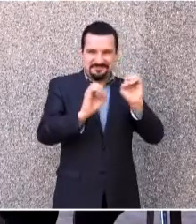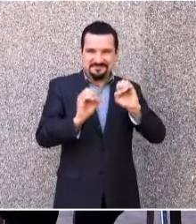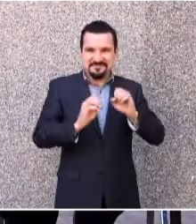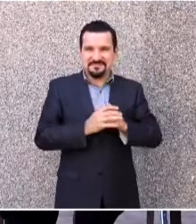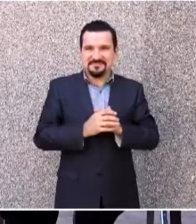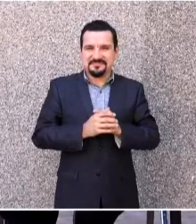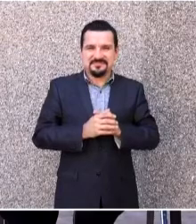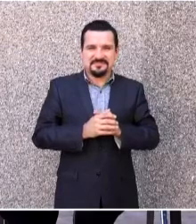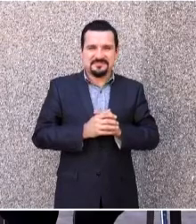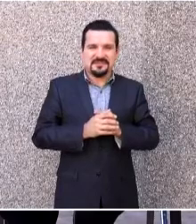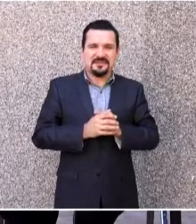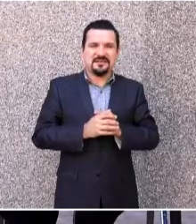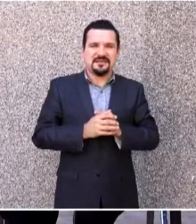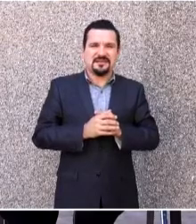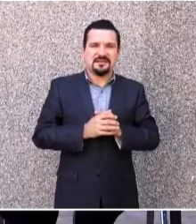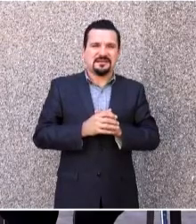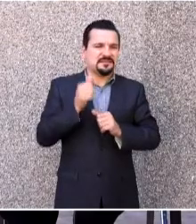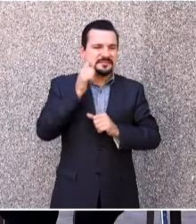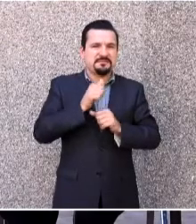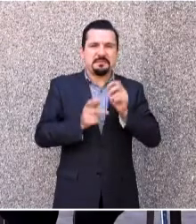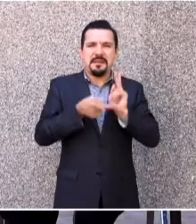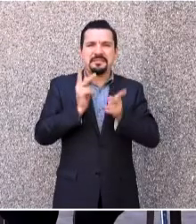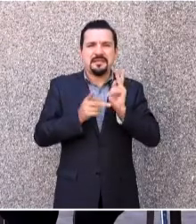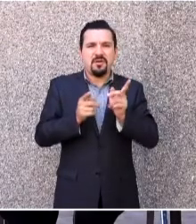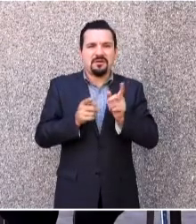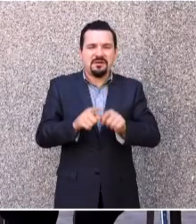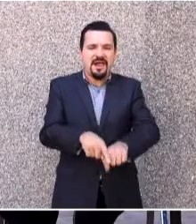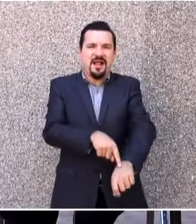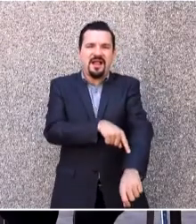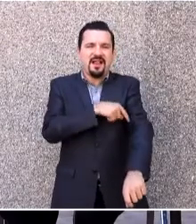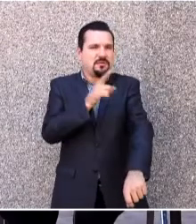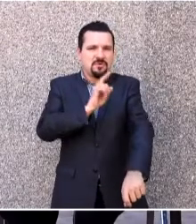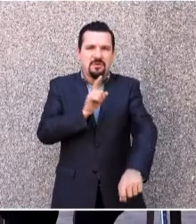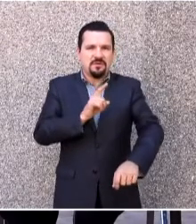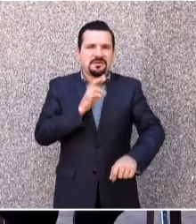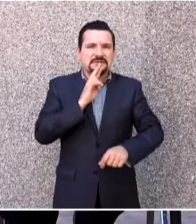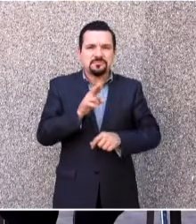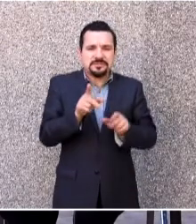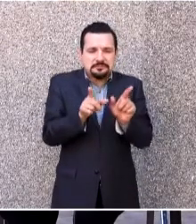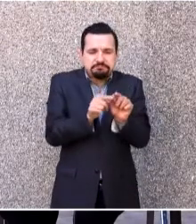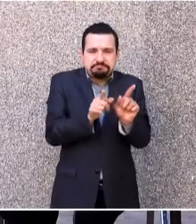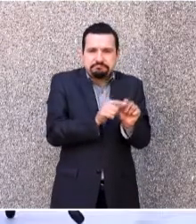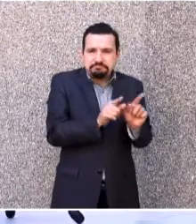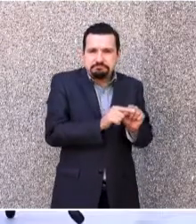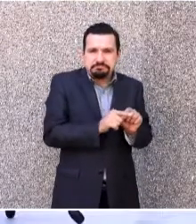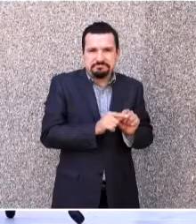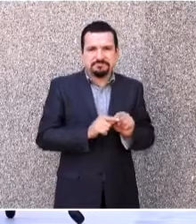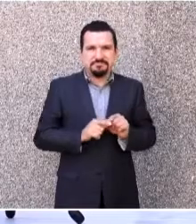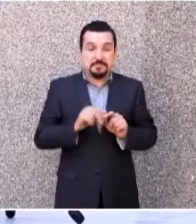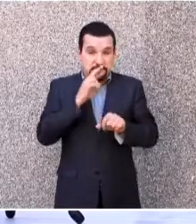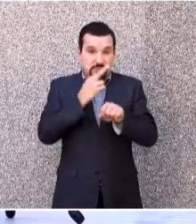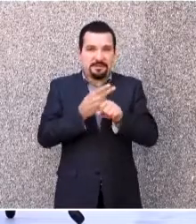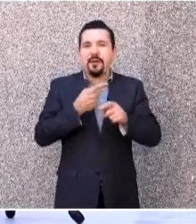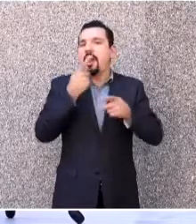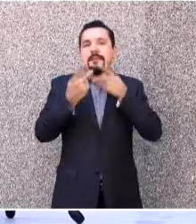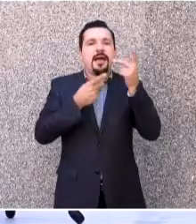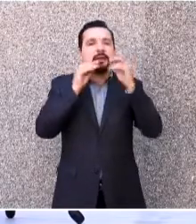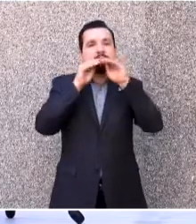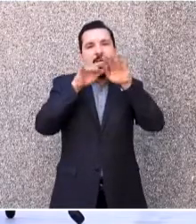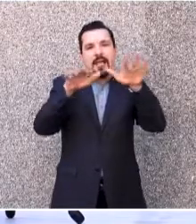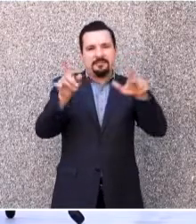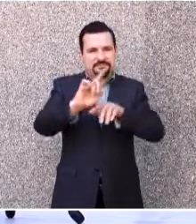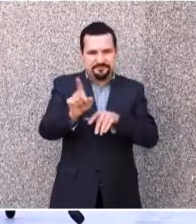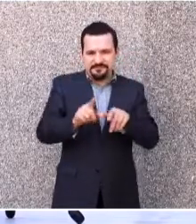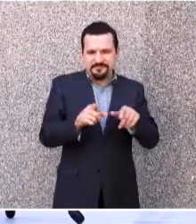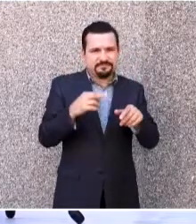fue muy corto al hablar. No contestaba preguntas responsablemente. El tema de